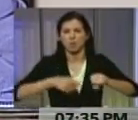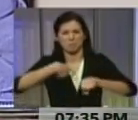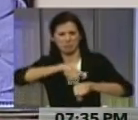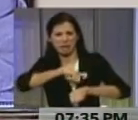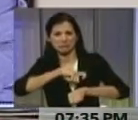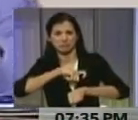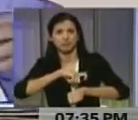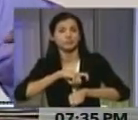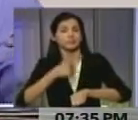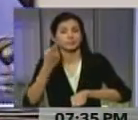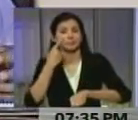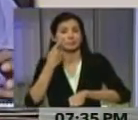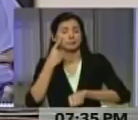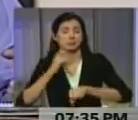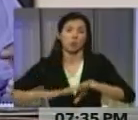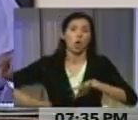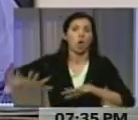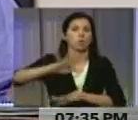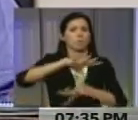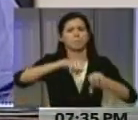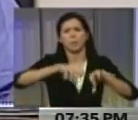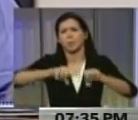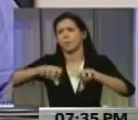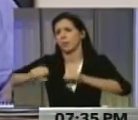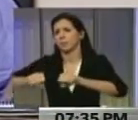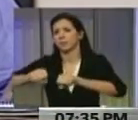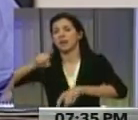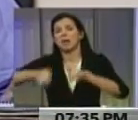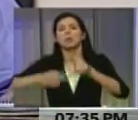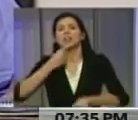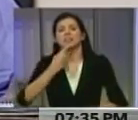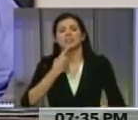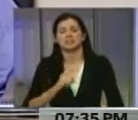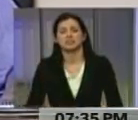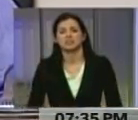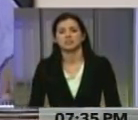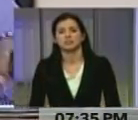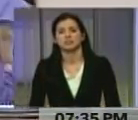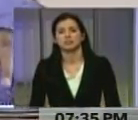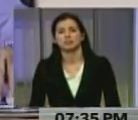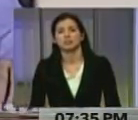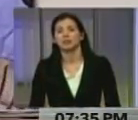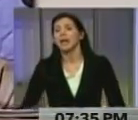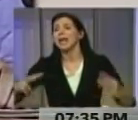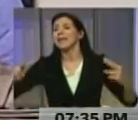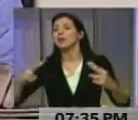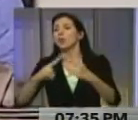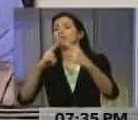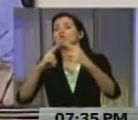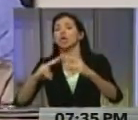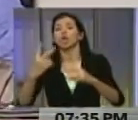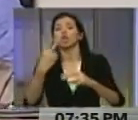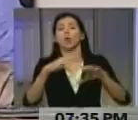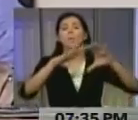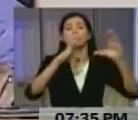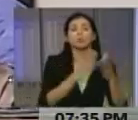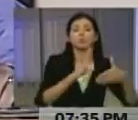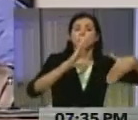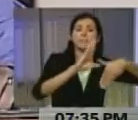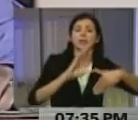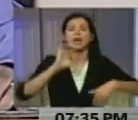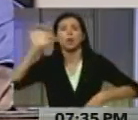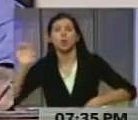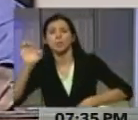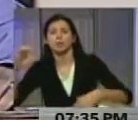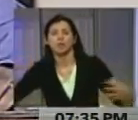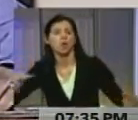y donde, bueno, al final, algunos hablaban del encuentro de dos mundos, ¿no? Fue la mezcla y el encuentro de